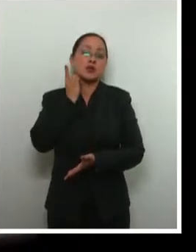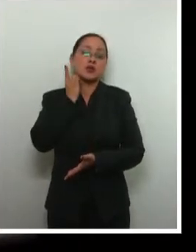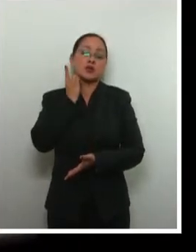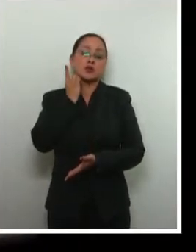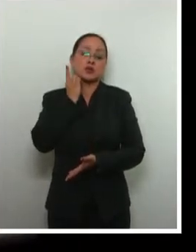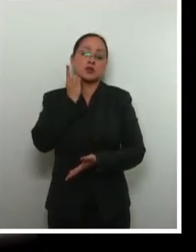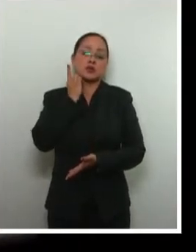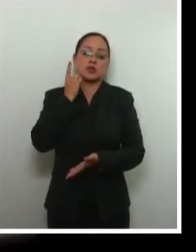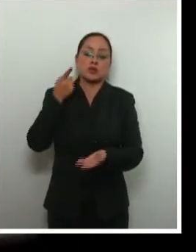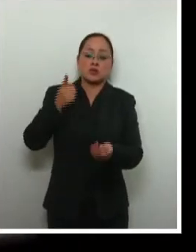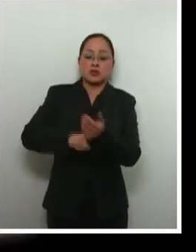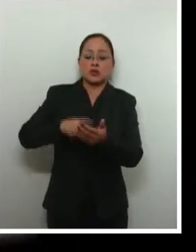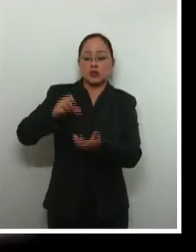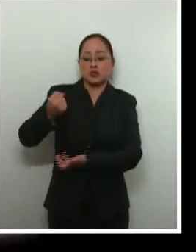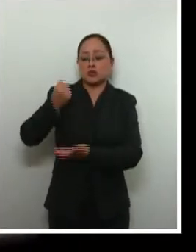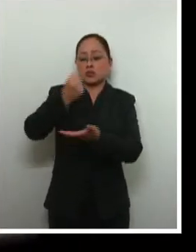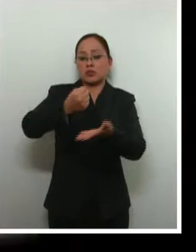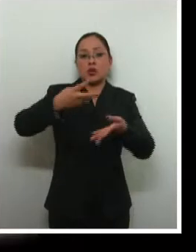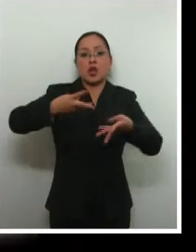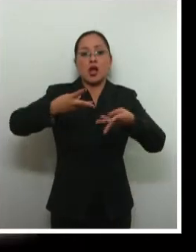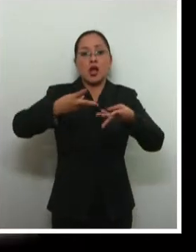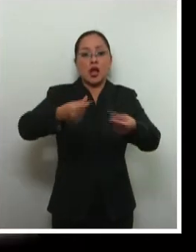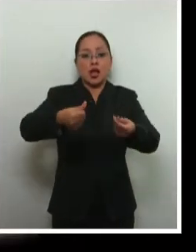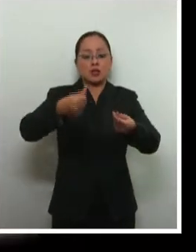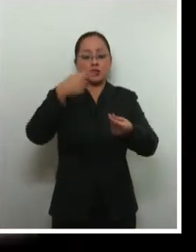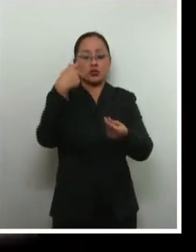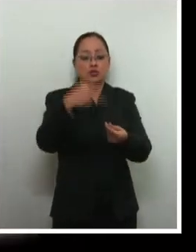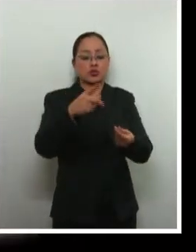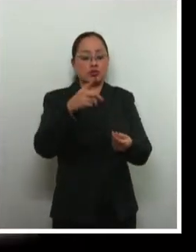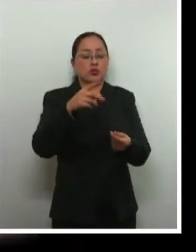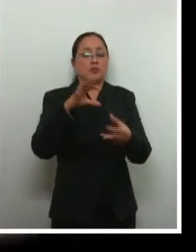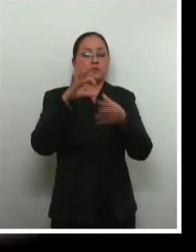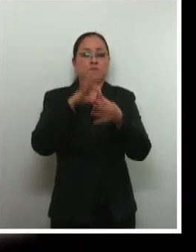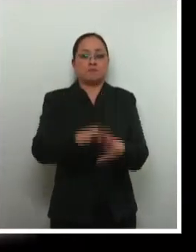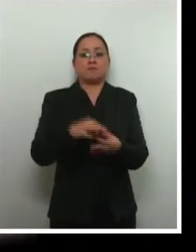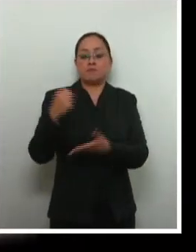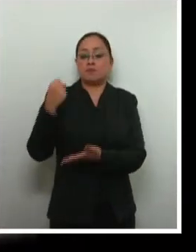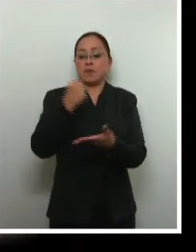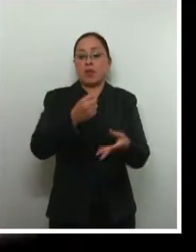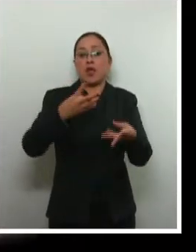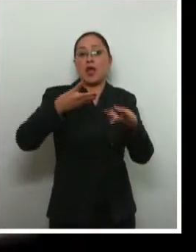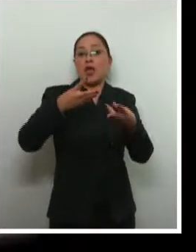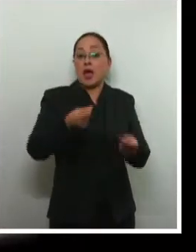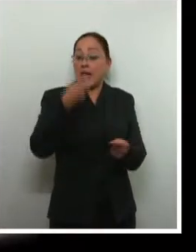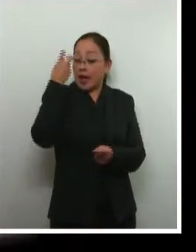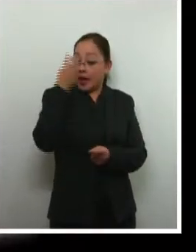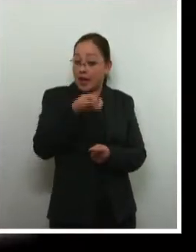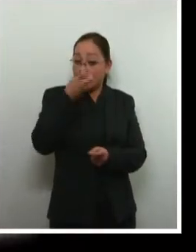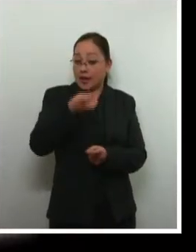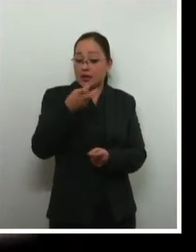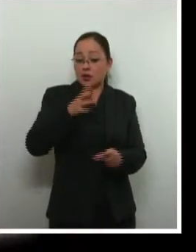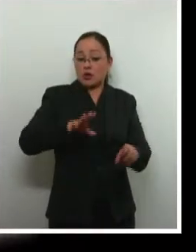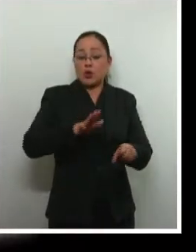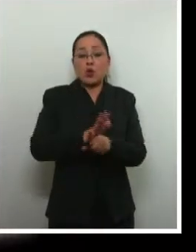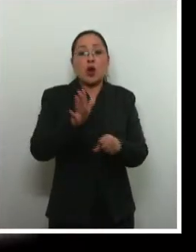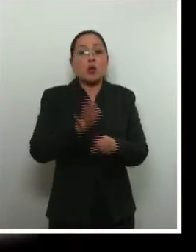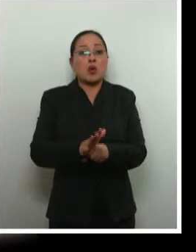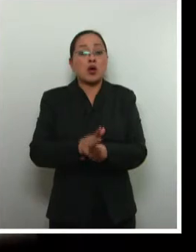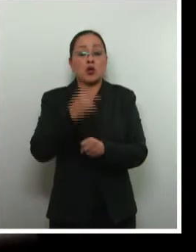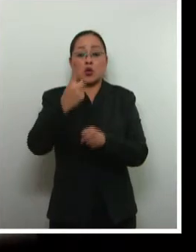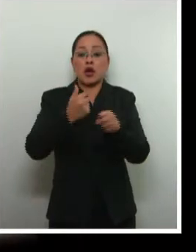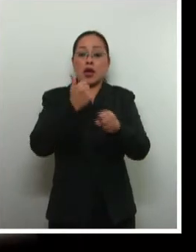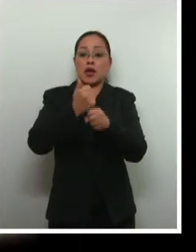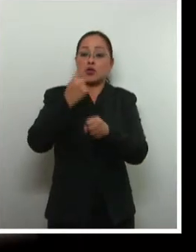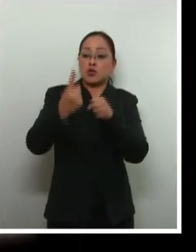Diputados en el presupuesto de egresos, y como el presupuesto de egresos es de carácter